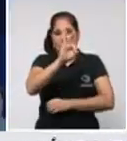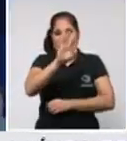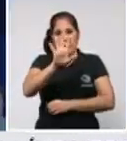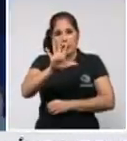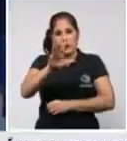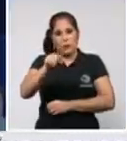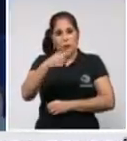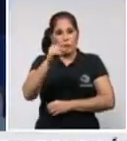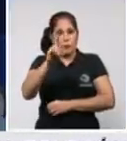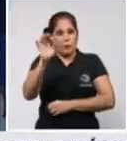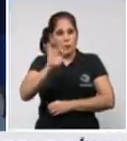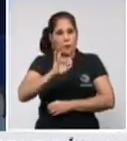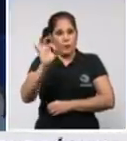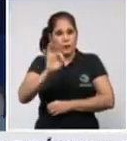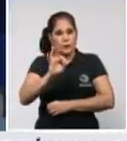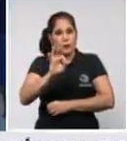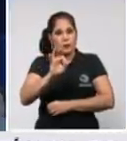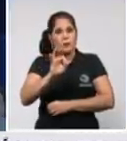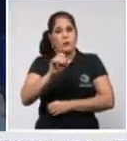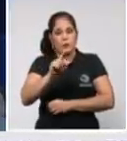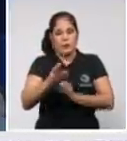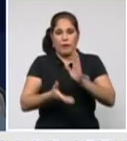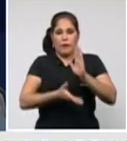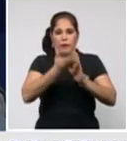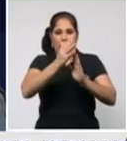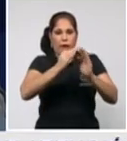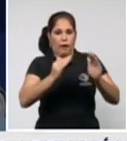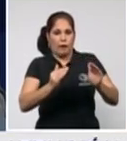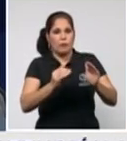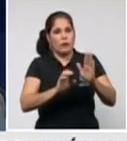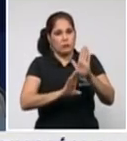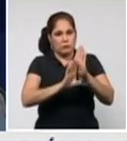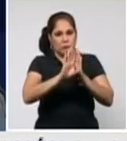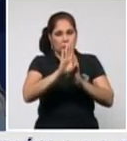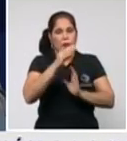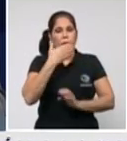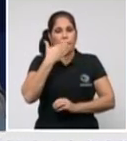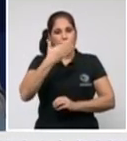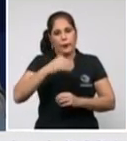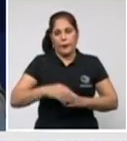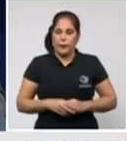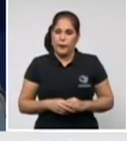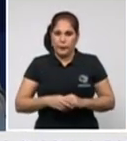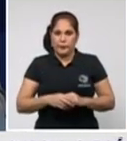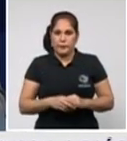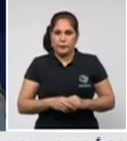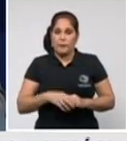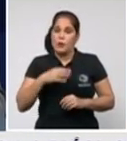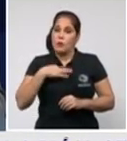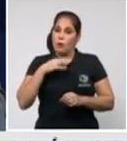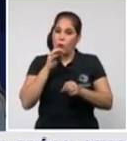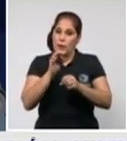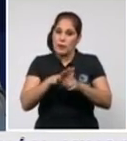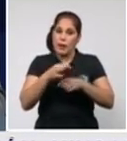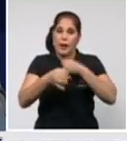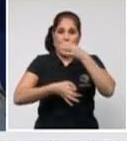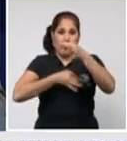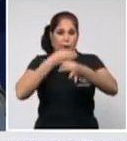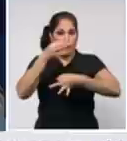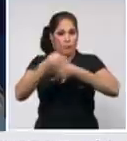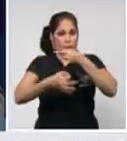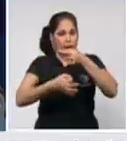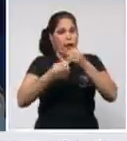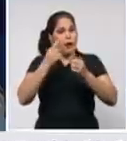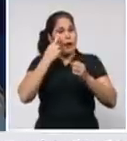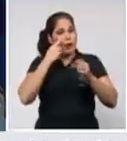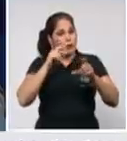85,9% se encuentran de alta con una evolución estable. Y como dije al principio, a reconocer el